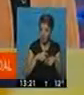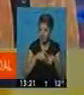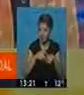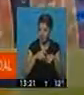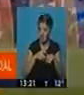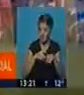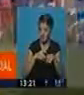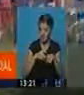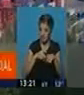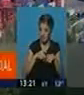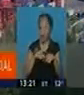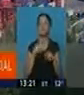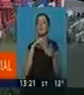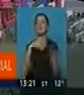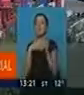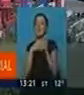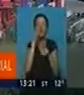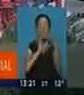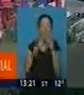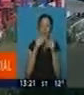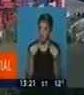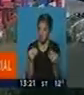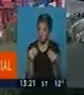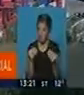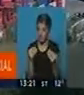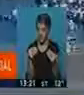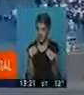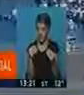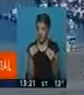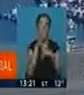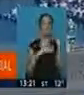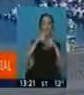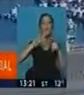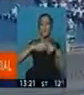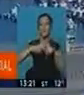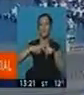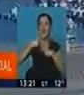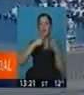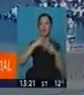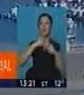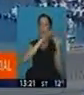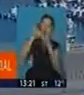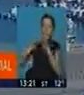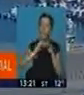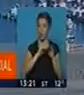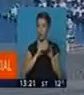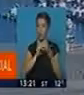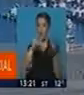de excepciones y demás, lo que está tratando de hacer, apuntando a hacer, es a construir una política comercial común. Una política comercial común,